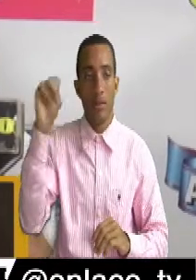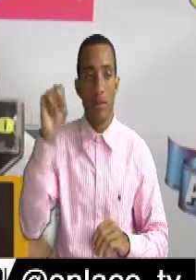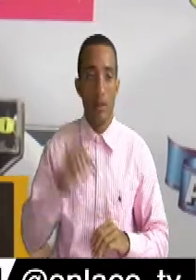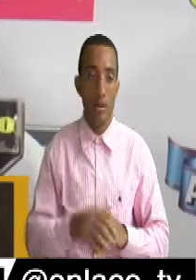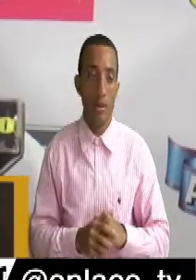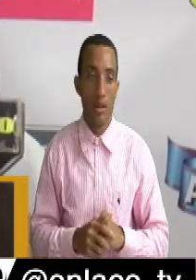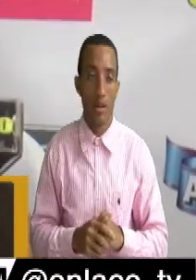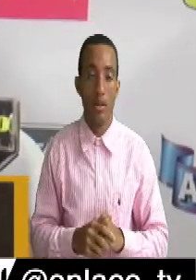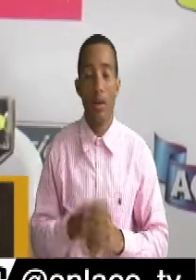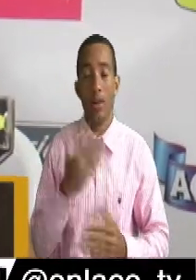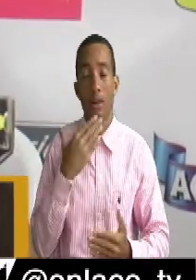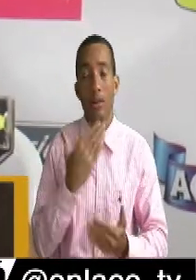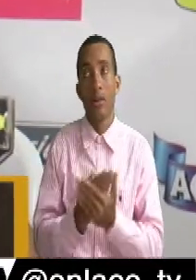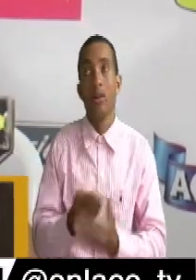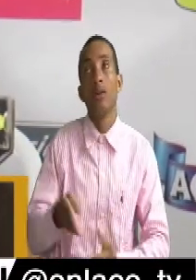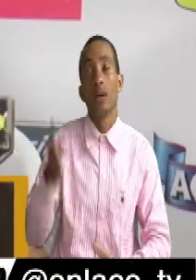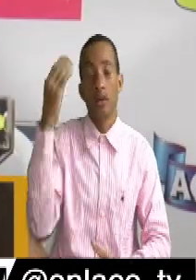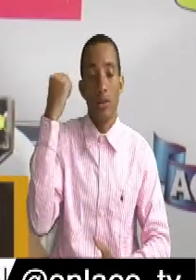a Dios lo conseguimos.